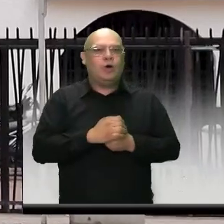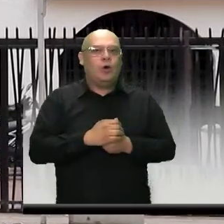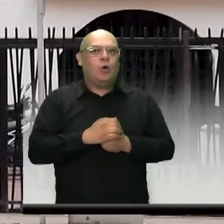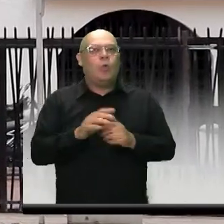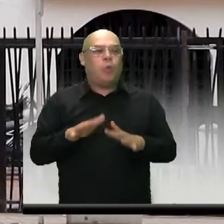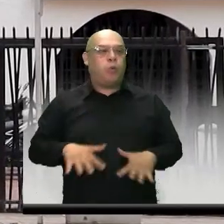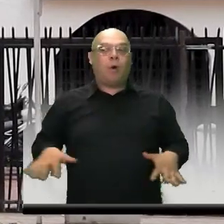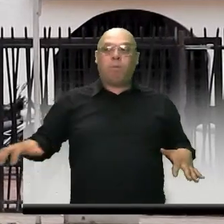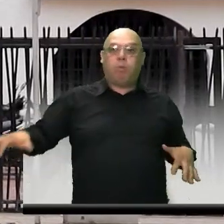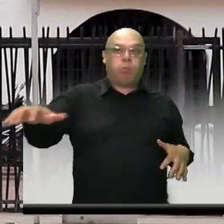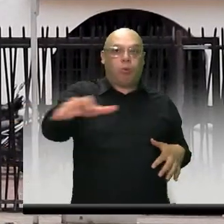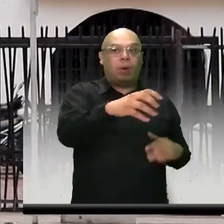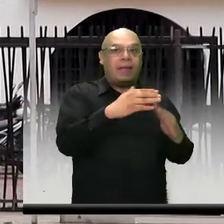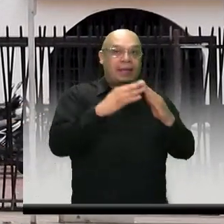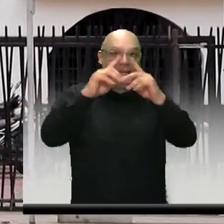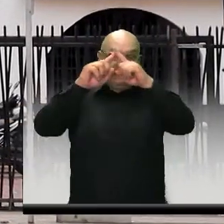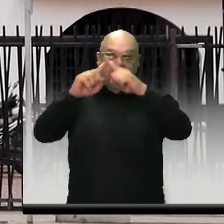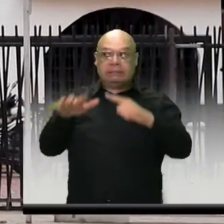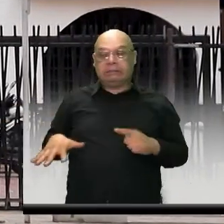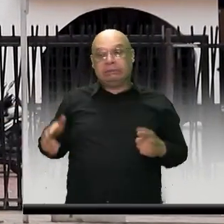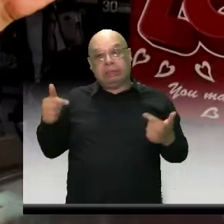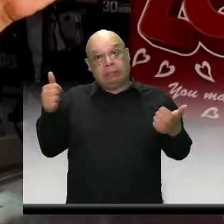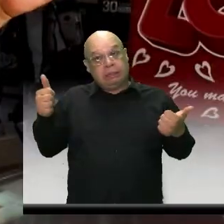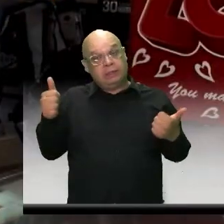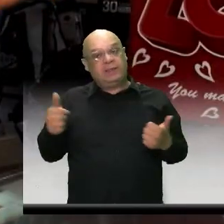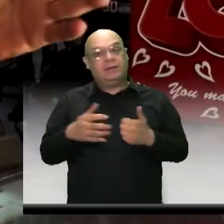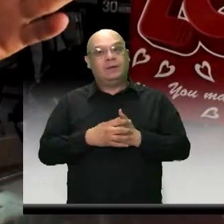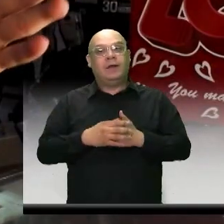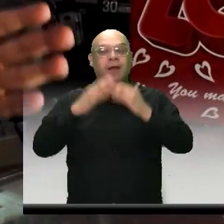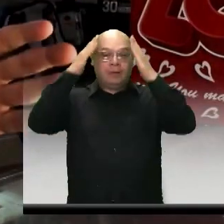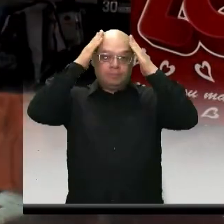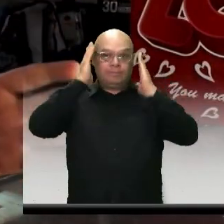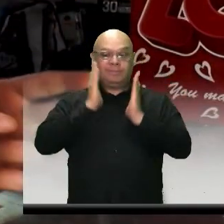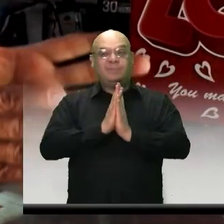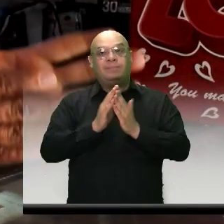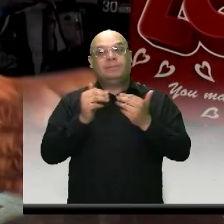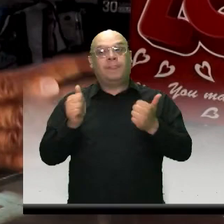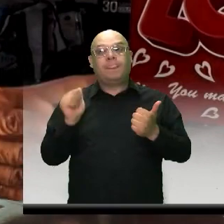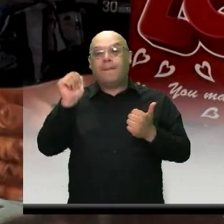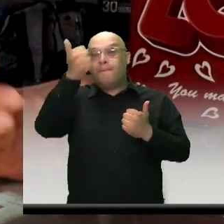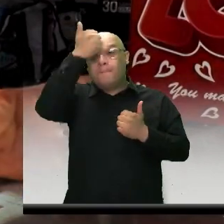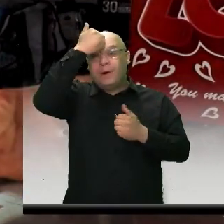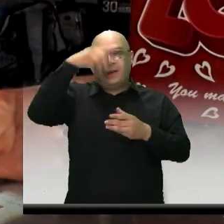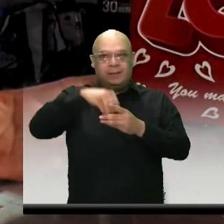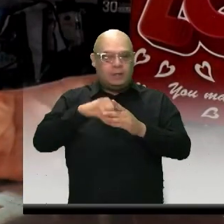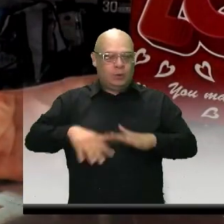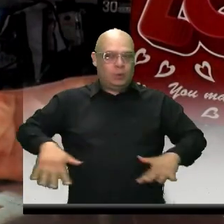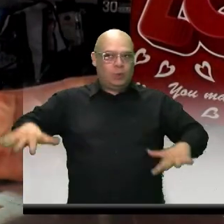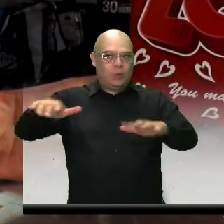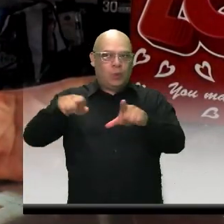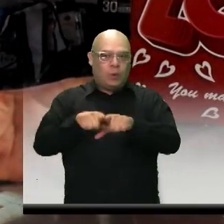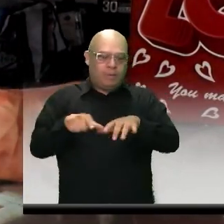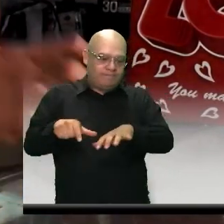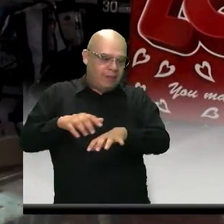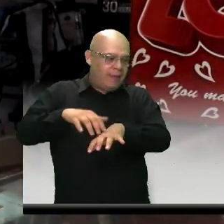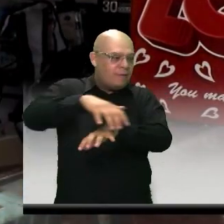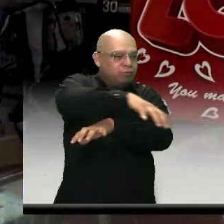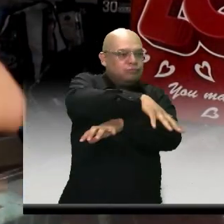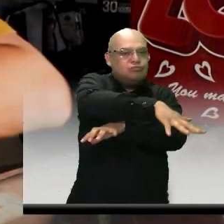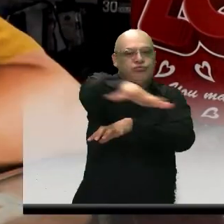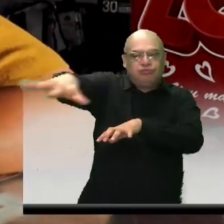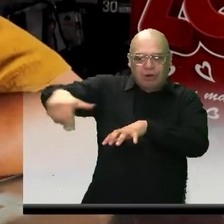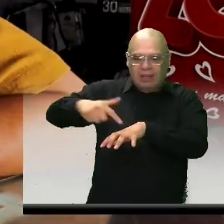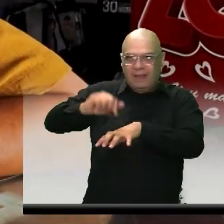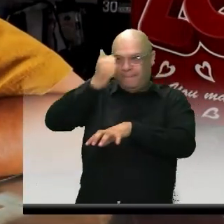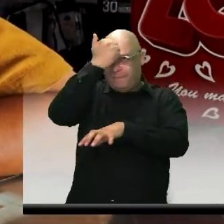es la iglesia Santa María número 1, madre de la iglesia, que es el punto donde se entra al Guayabo. Sigue mi